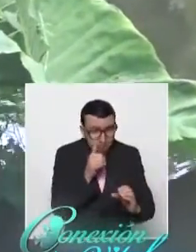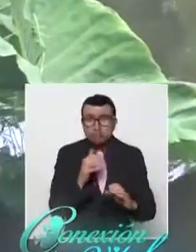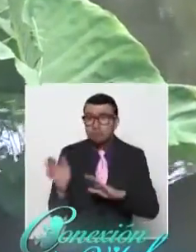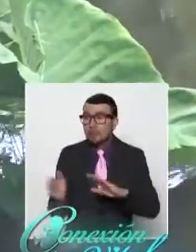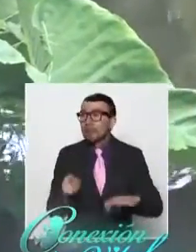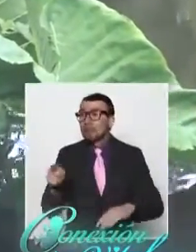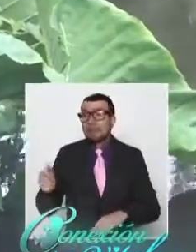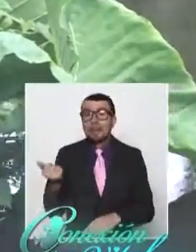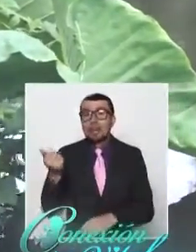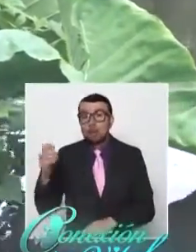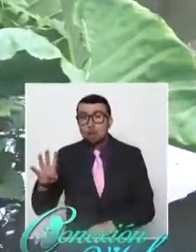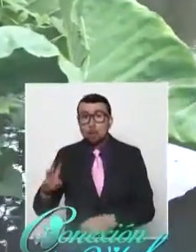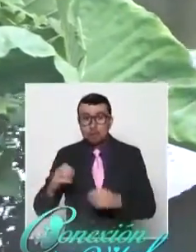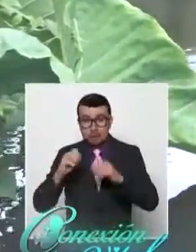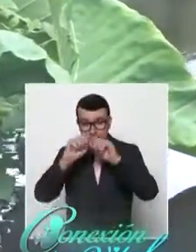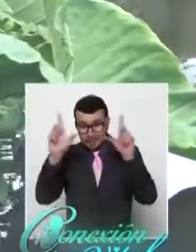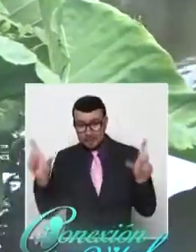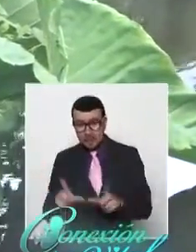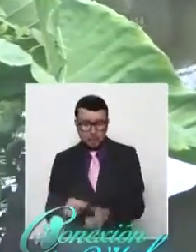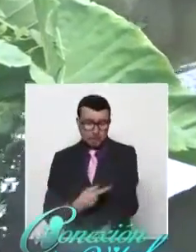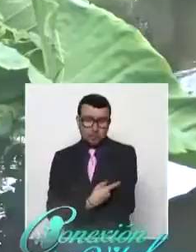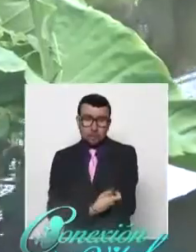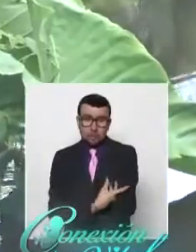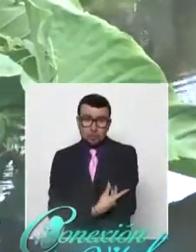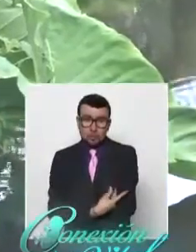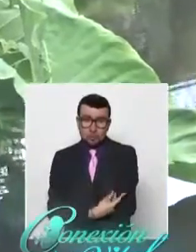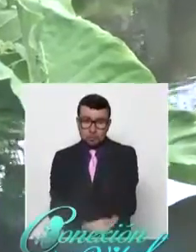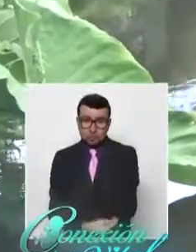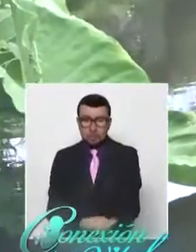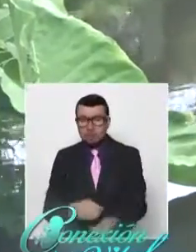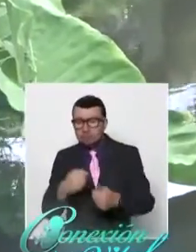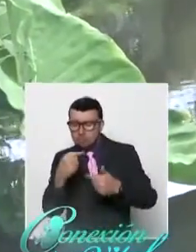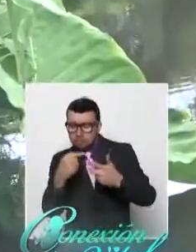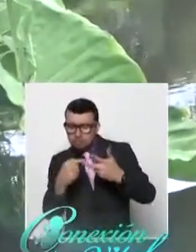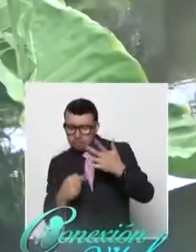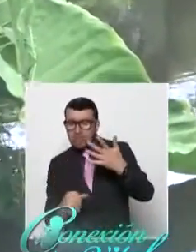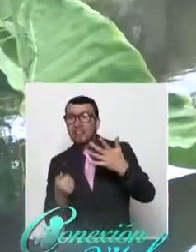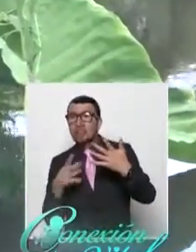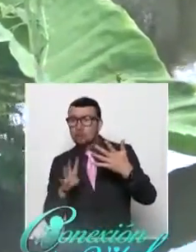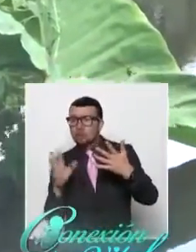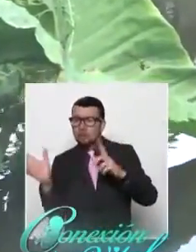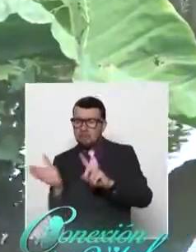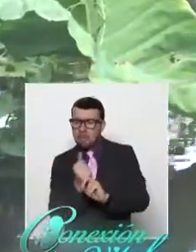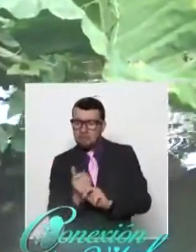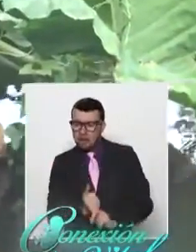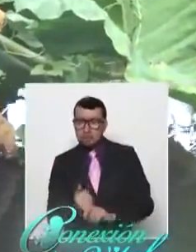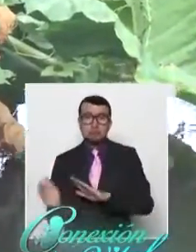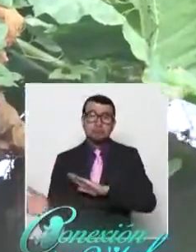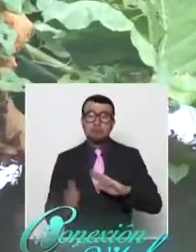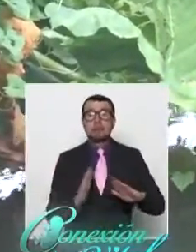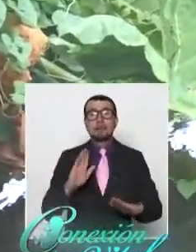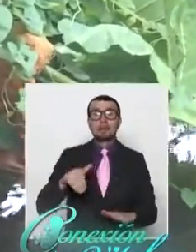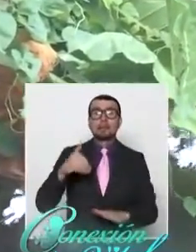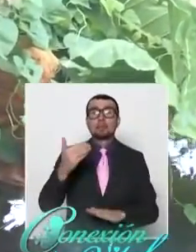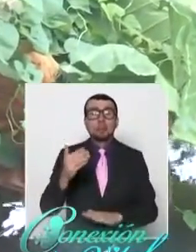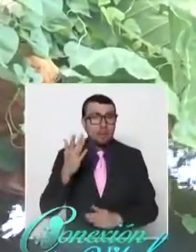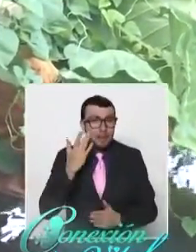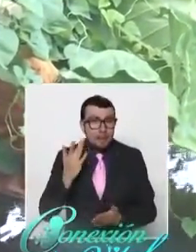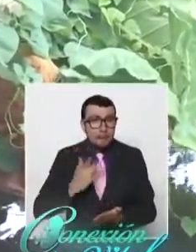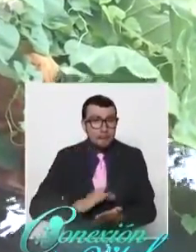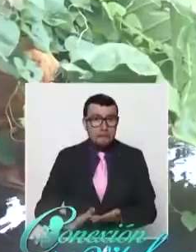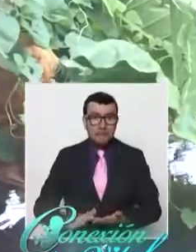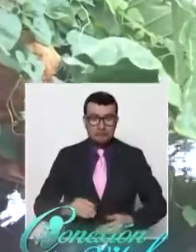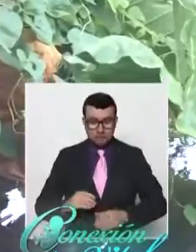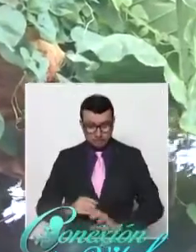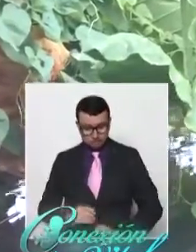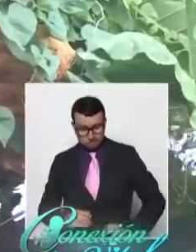de sangre. Posteriormente, a la persona se le hace una limpieza de colon con café